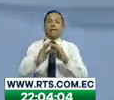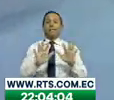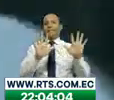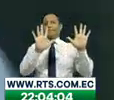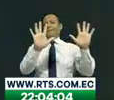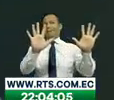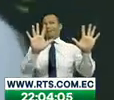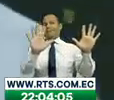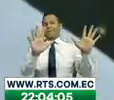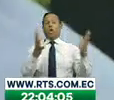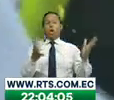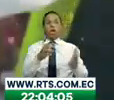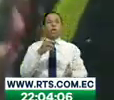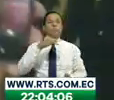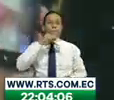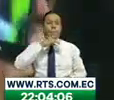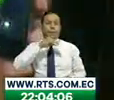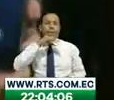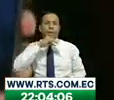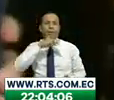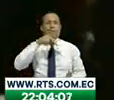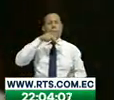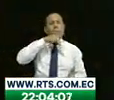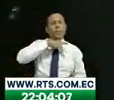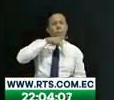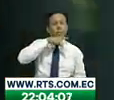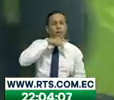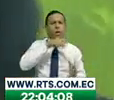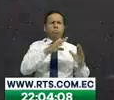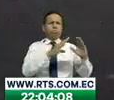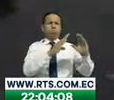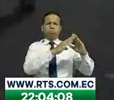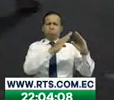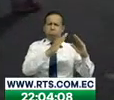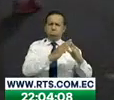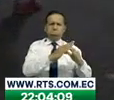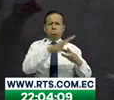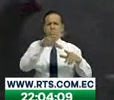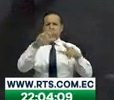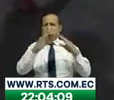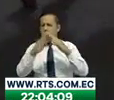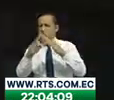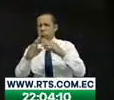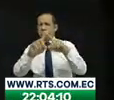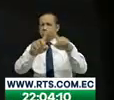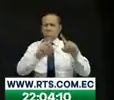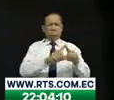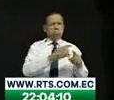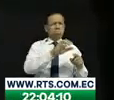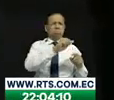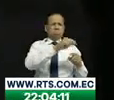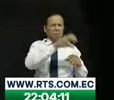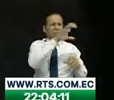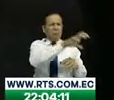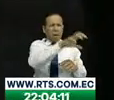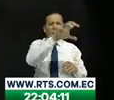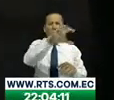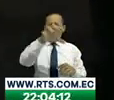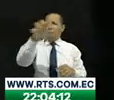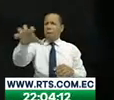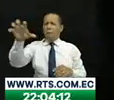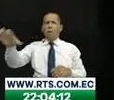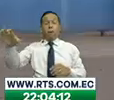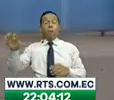manabita, Puerto Viejo. Varias urbanizaciones y sectores como La Piedra, San Alejo, Calle 5 de Junio,